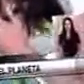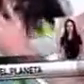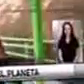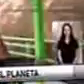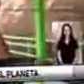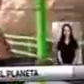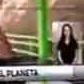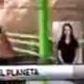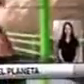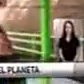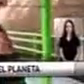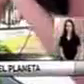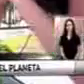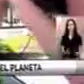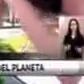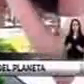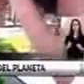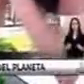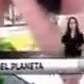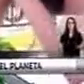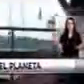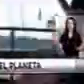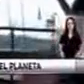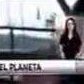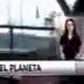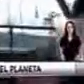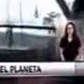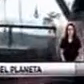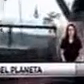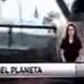Y puedes soltar a Priscila, puedes soltarla. Sí.